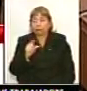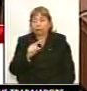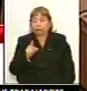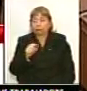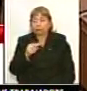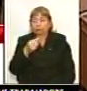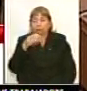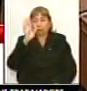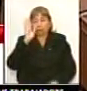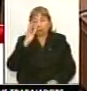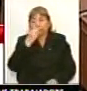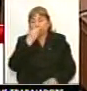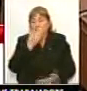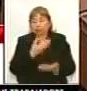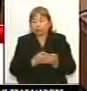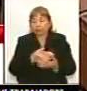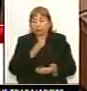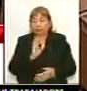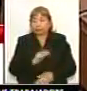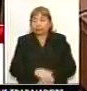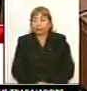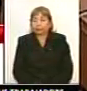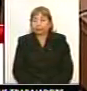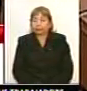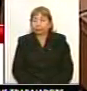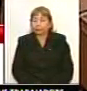Los que están a favor, sírvanse levantar la mano.